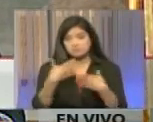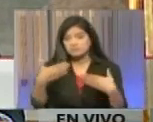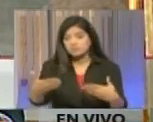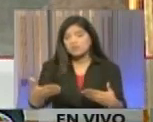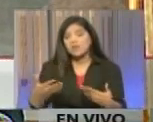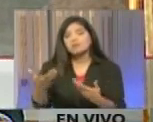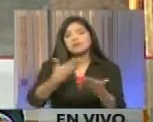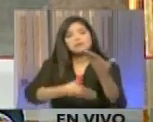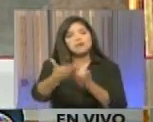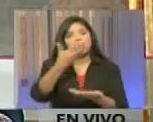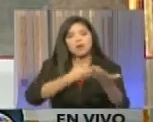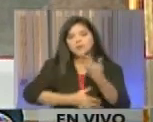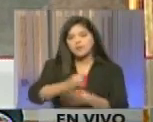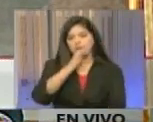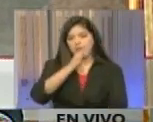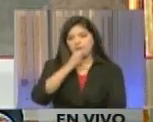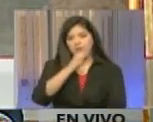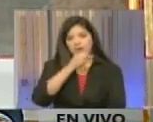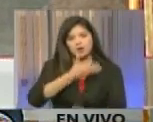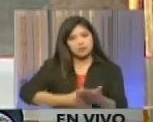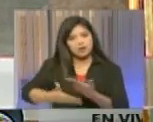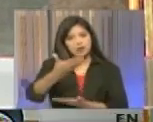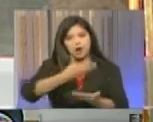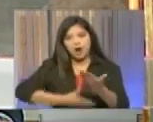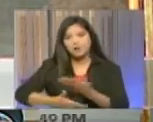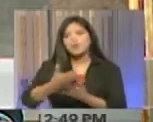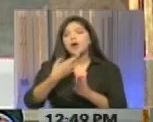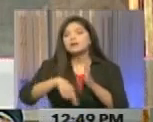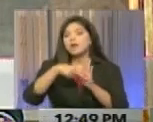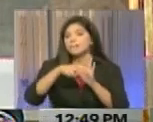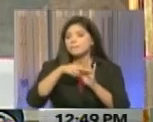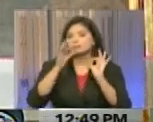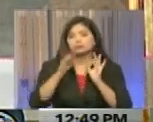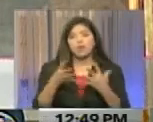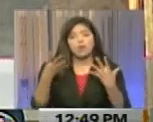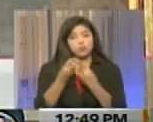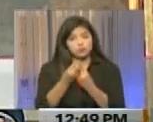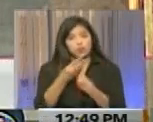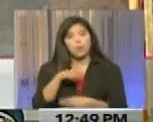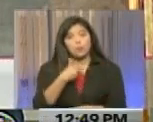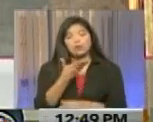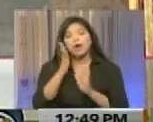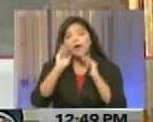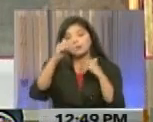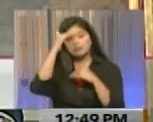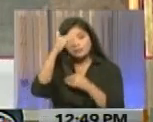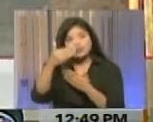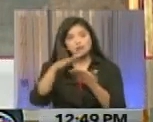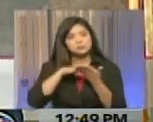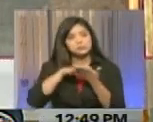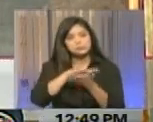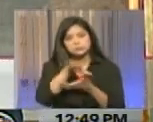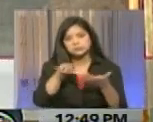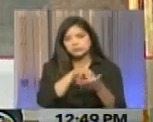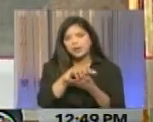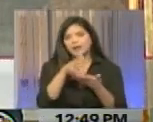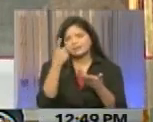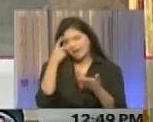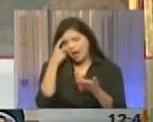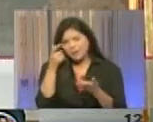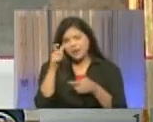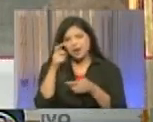de intercambio de información para, repito, en forma conjunta, atender los flagelos de la trata de